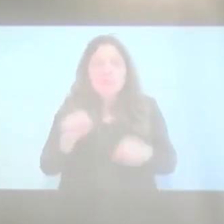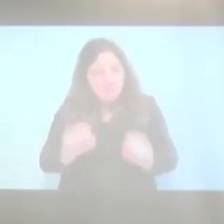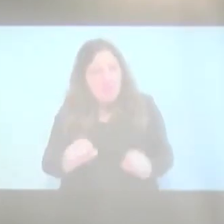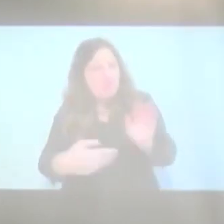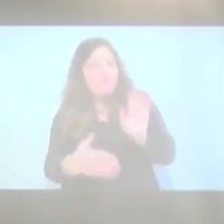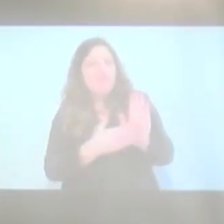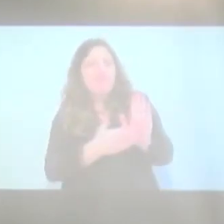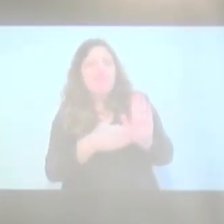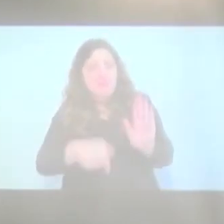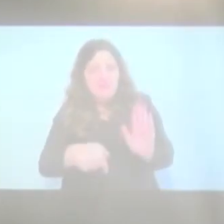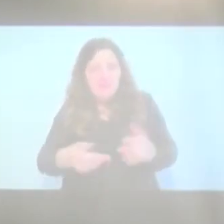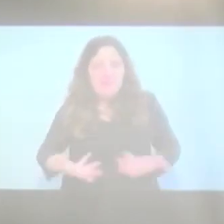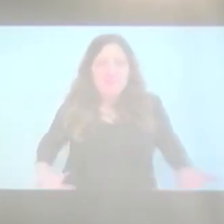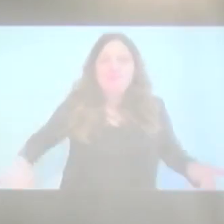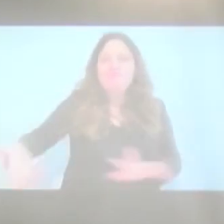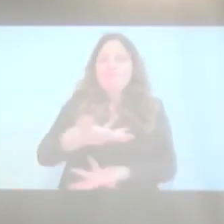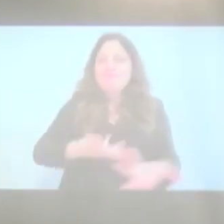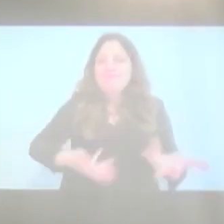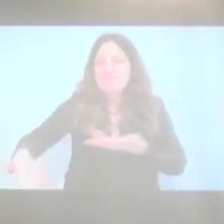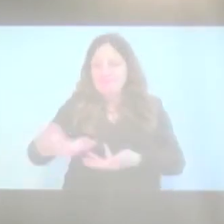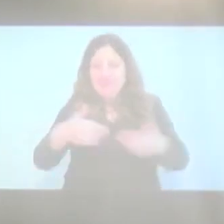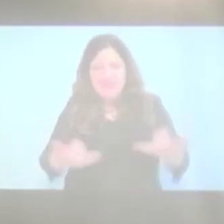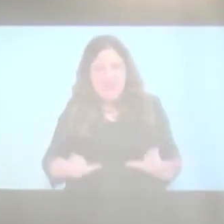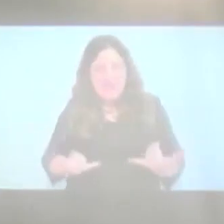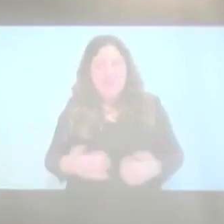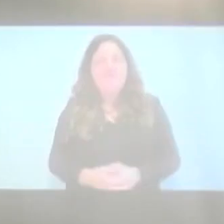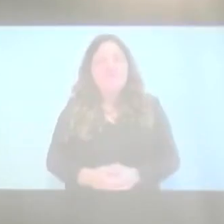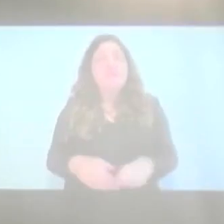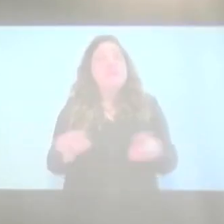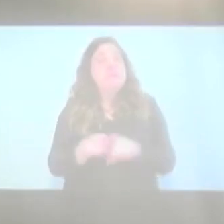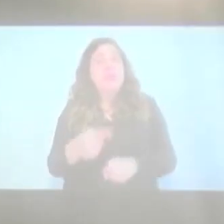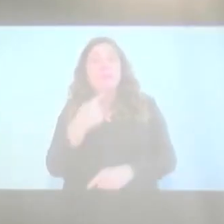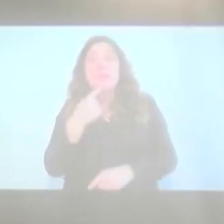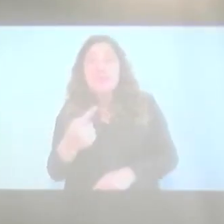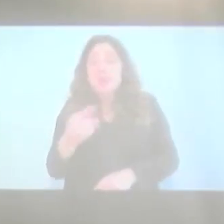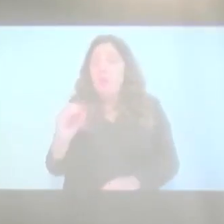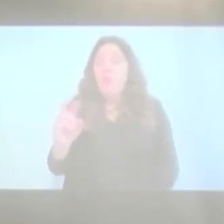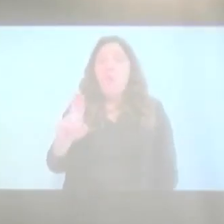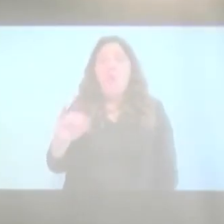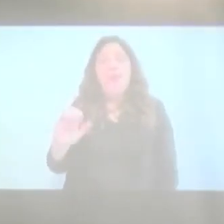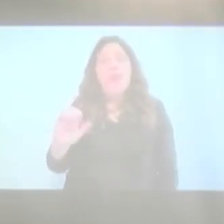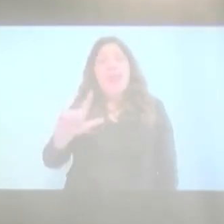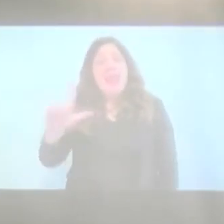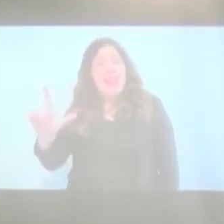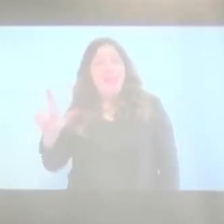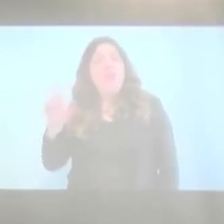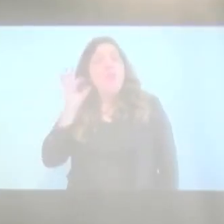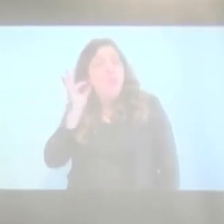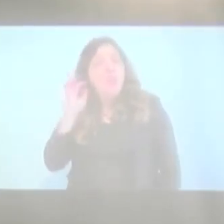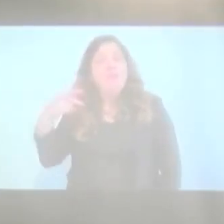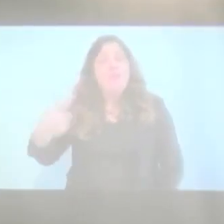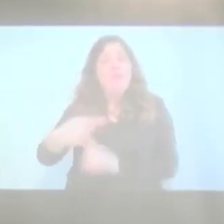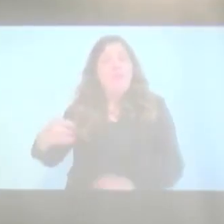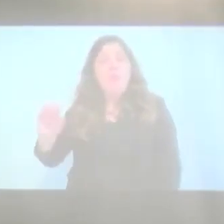en esta mesa. Si bien, como mencionaba Oriel del OPS, ya hay un consenso técnico sobre